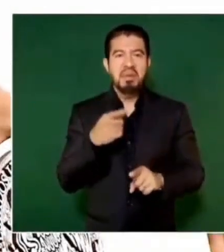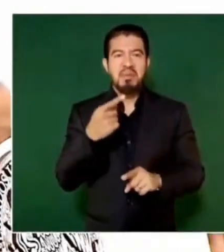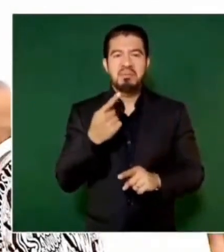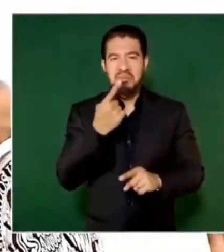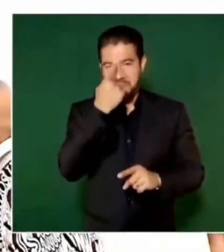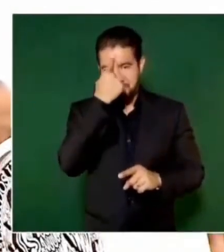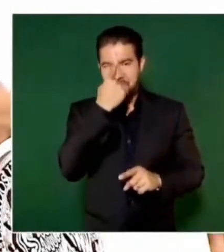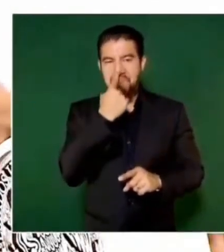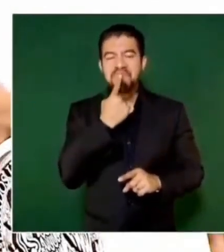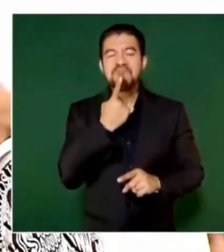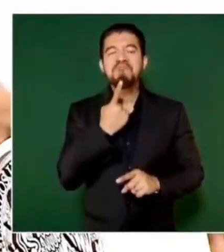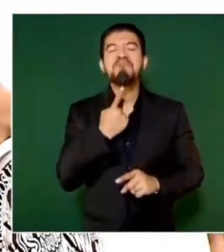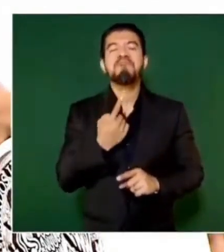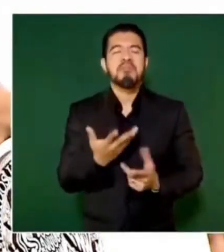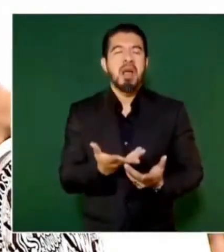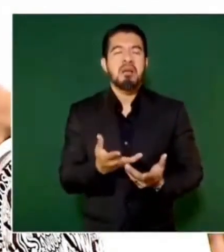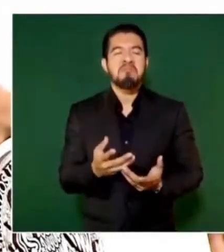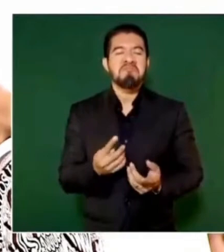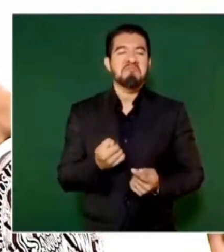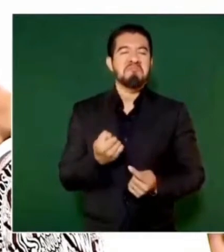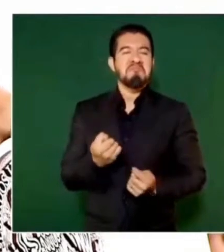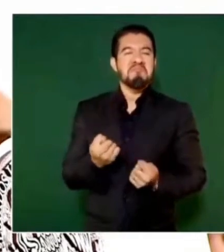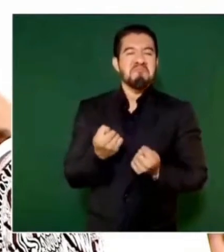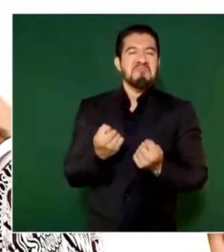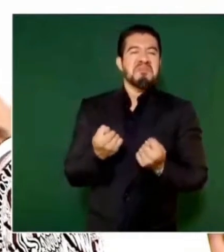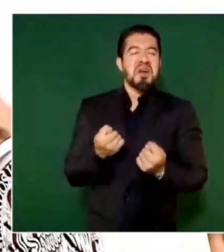aunque los estén cuestionando,